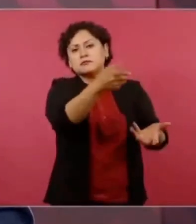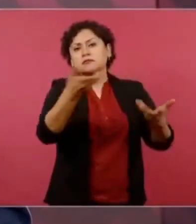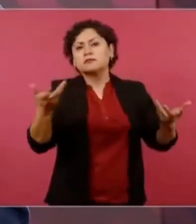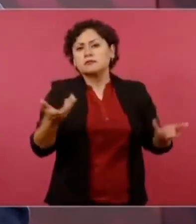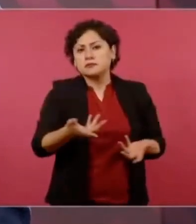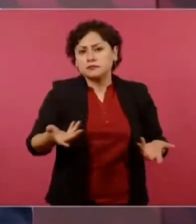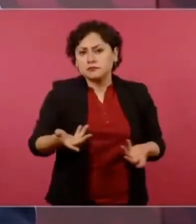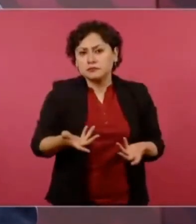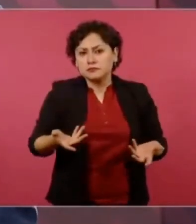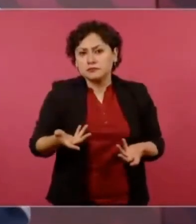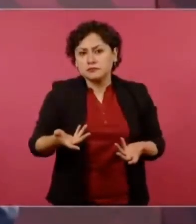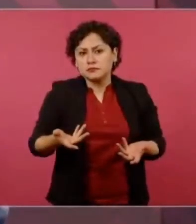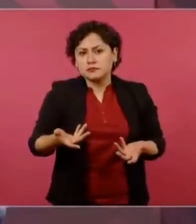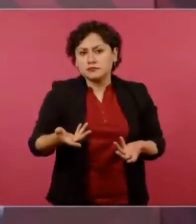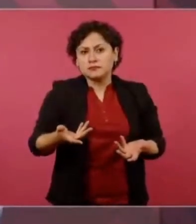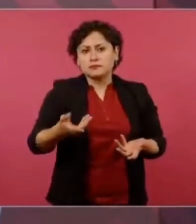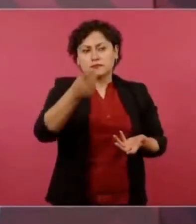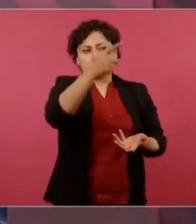les dio